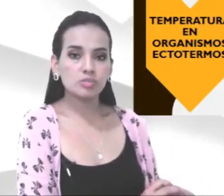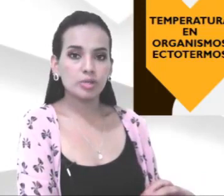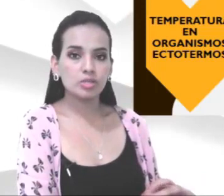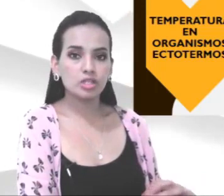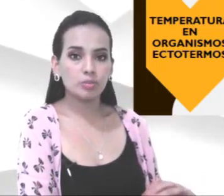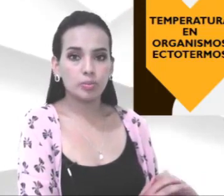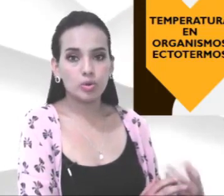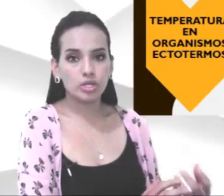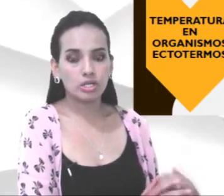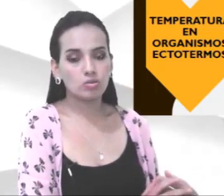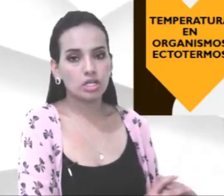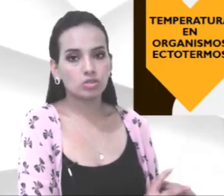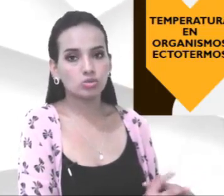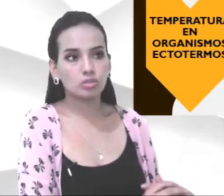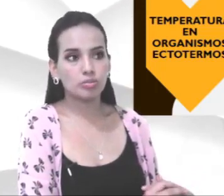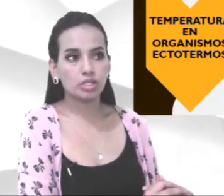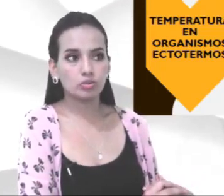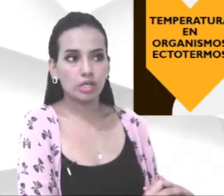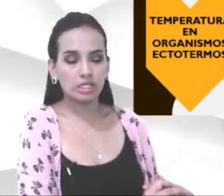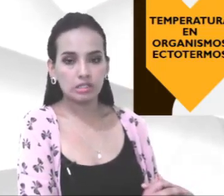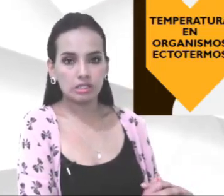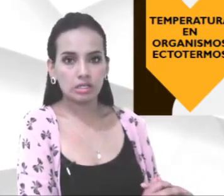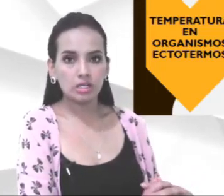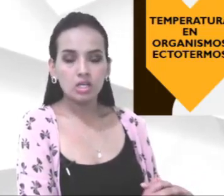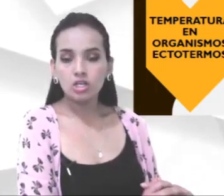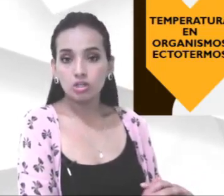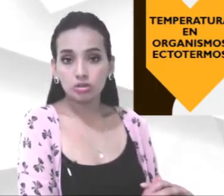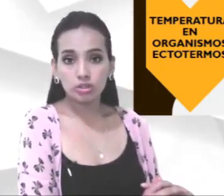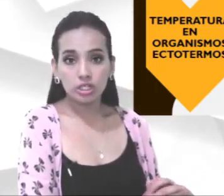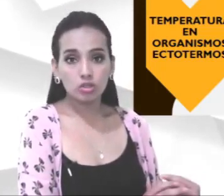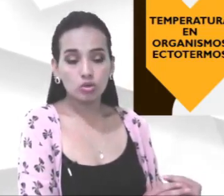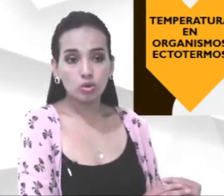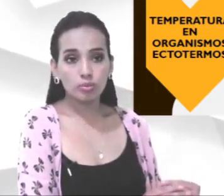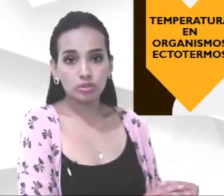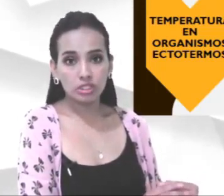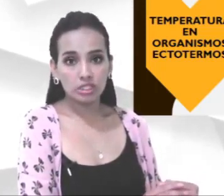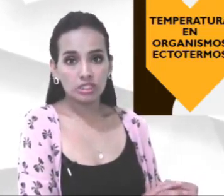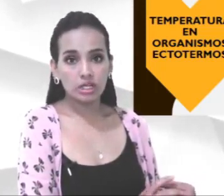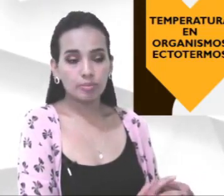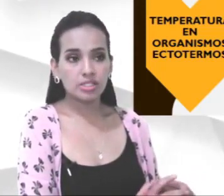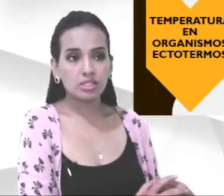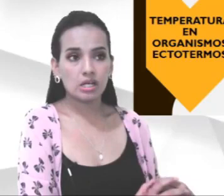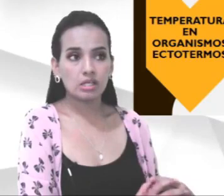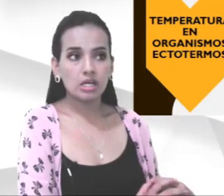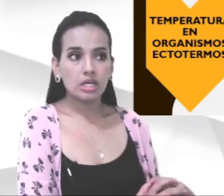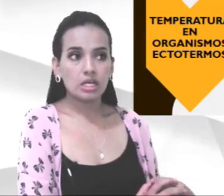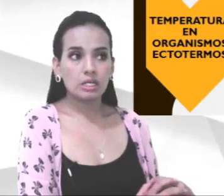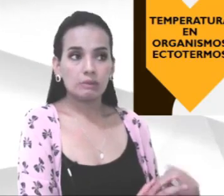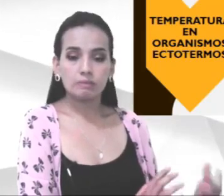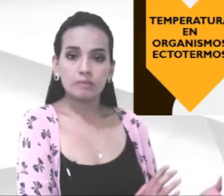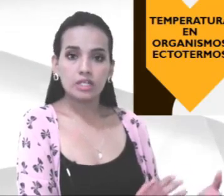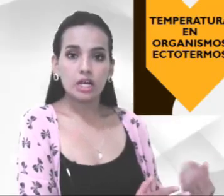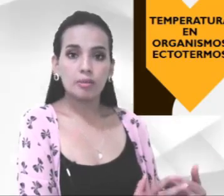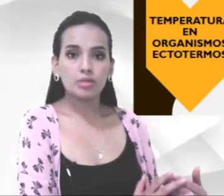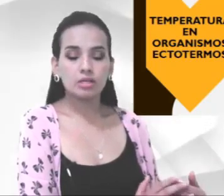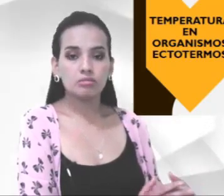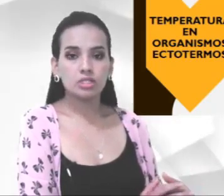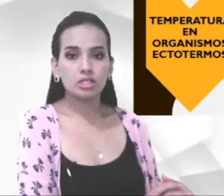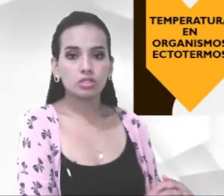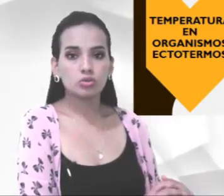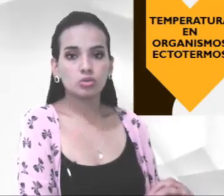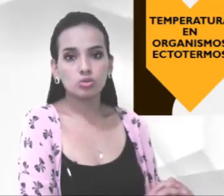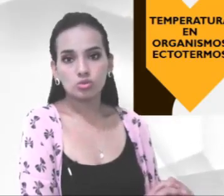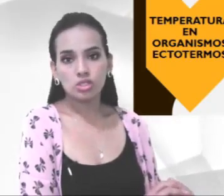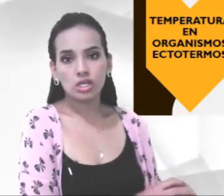esto les permite poder regular su temperatura interna y otros que no poseen esta capacidad cambian